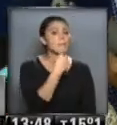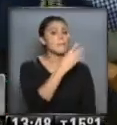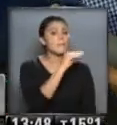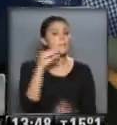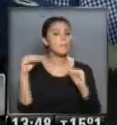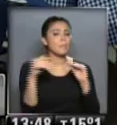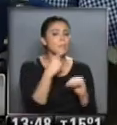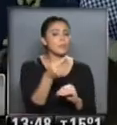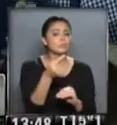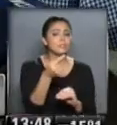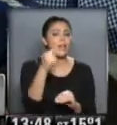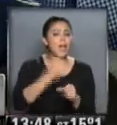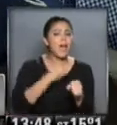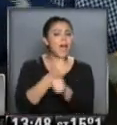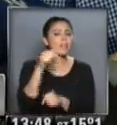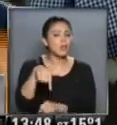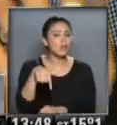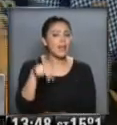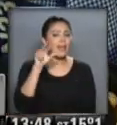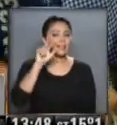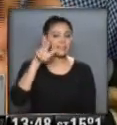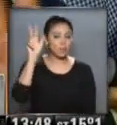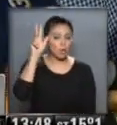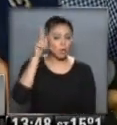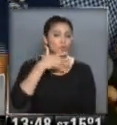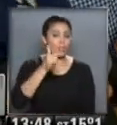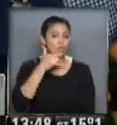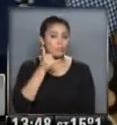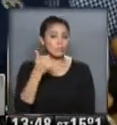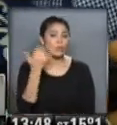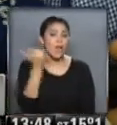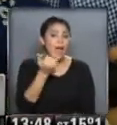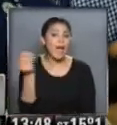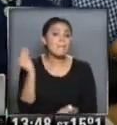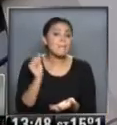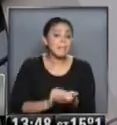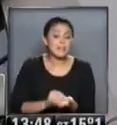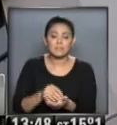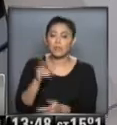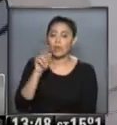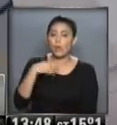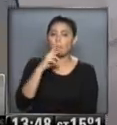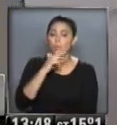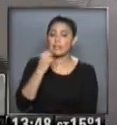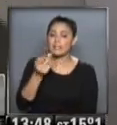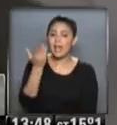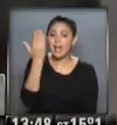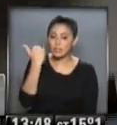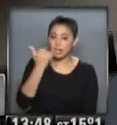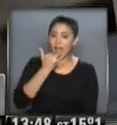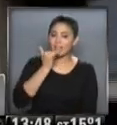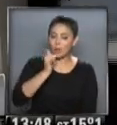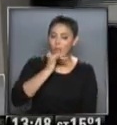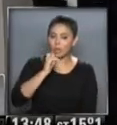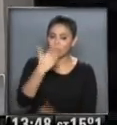38 hasta ahora 38 pero hay más que no sé si todavía no nos llegaron en un lado ayer llegaron todas las